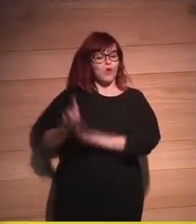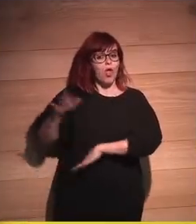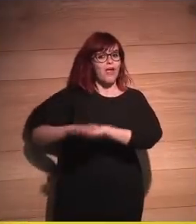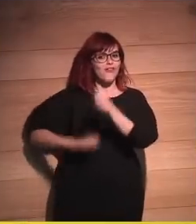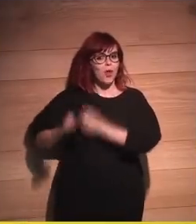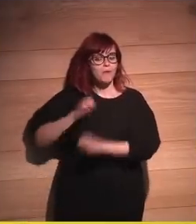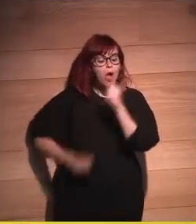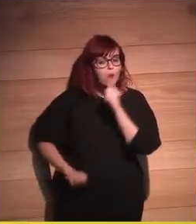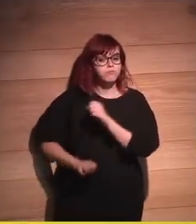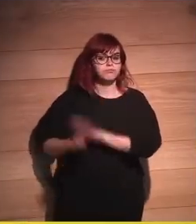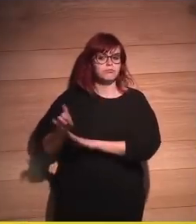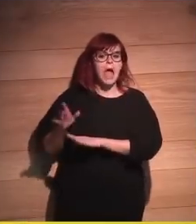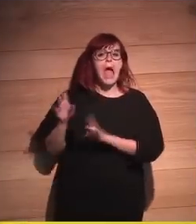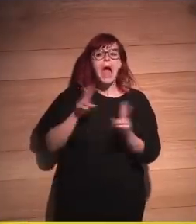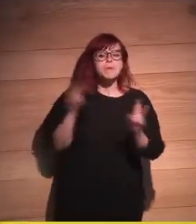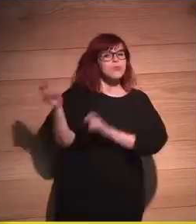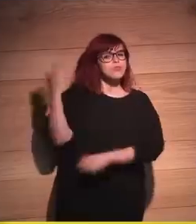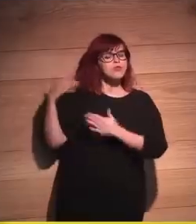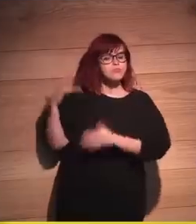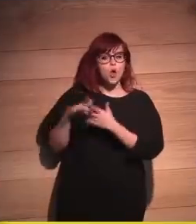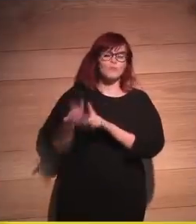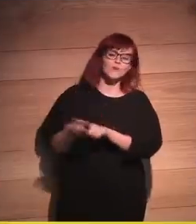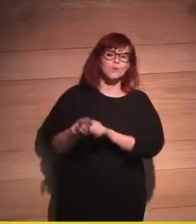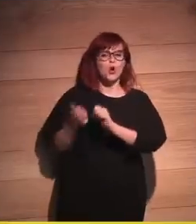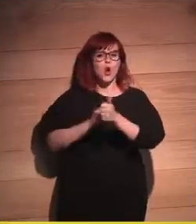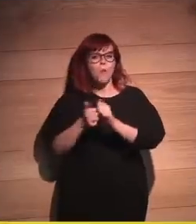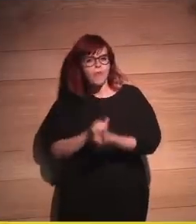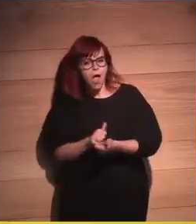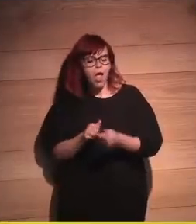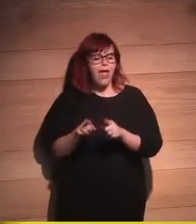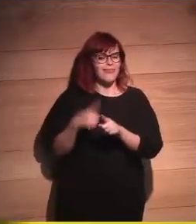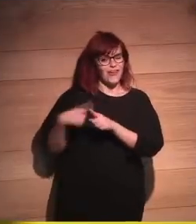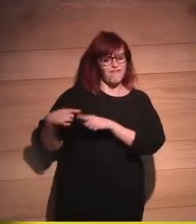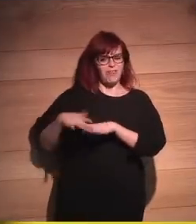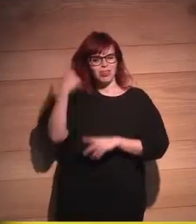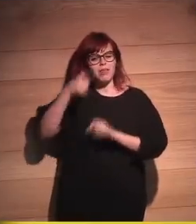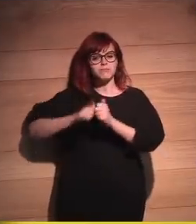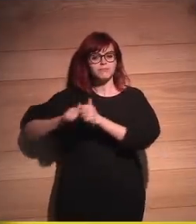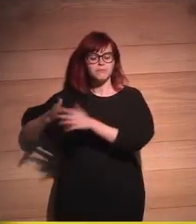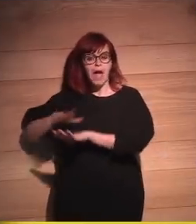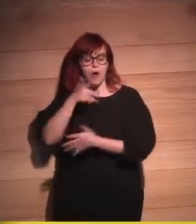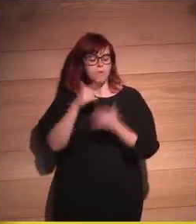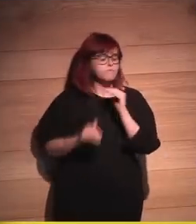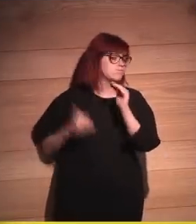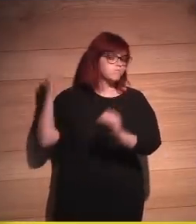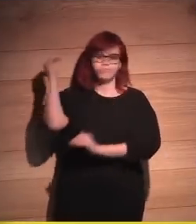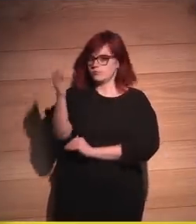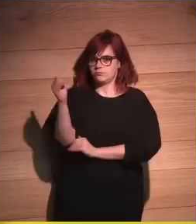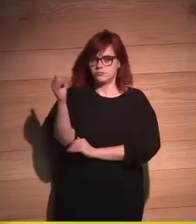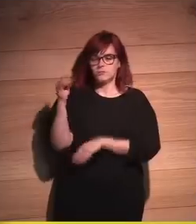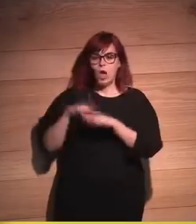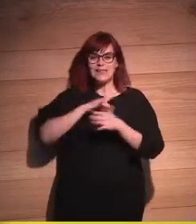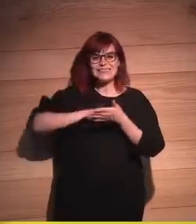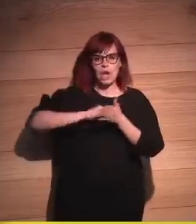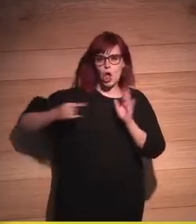desarrollar económicamente. Al principio era copias, pero luego ha dado el gran salto. El salto es